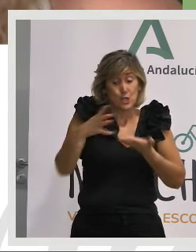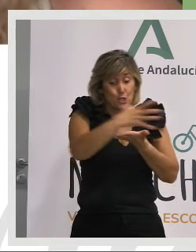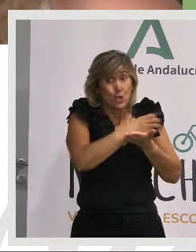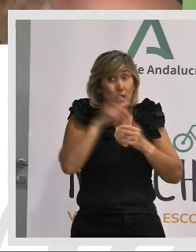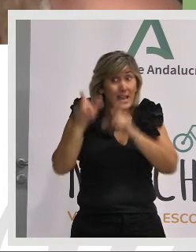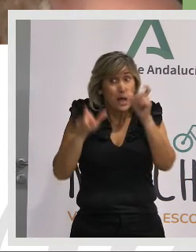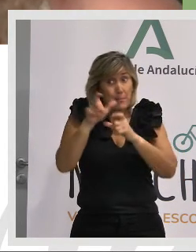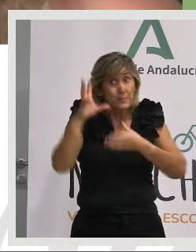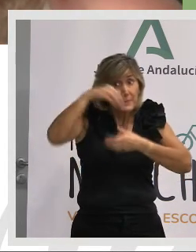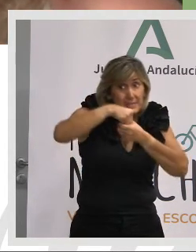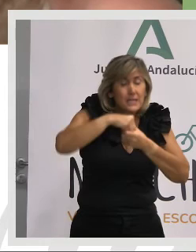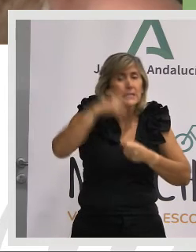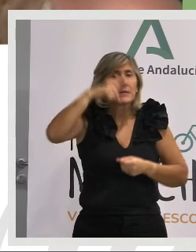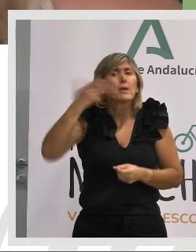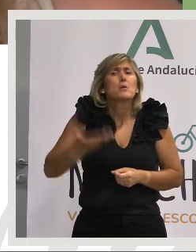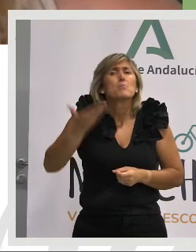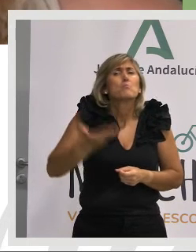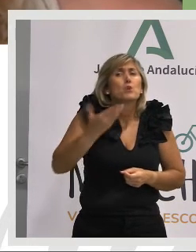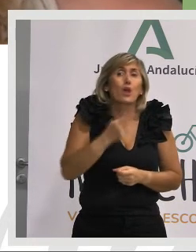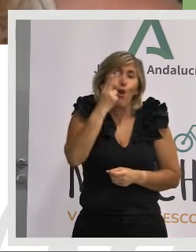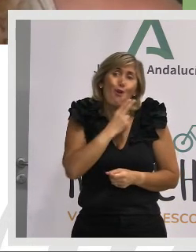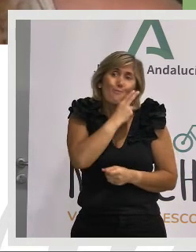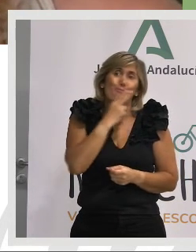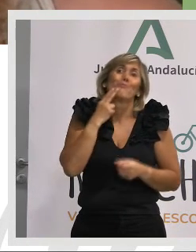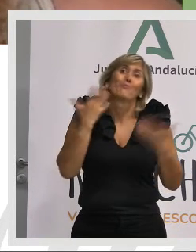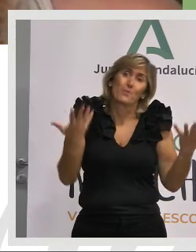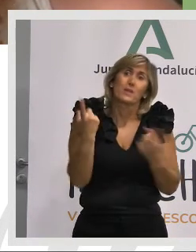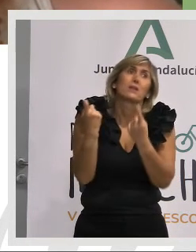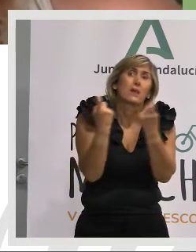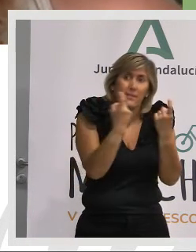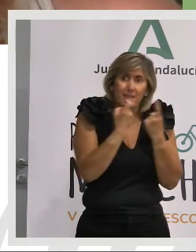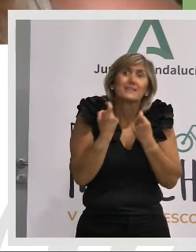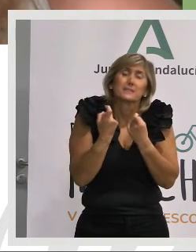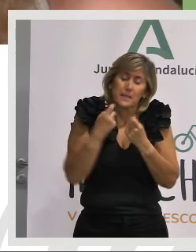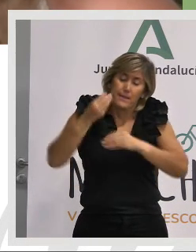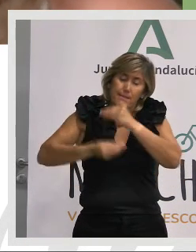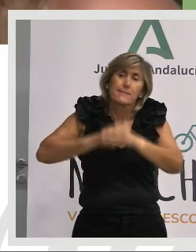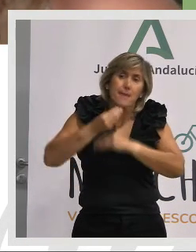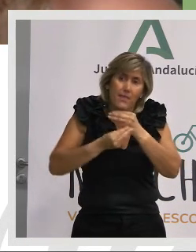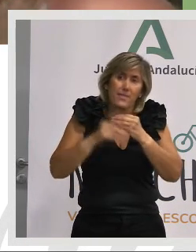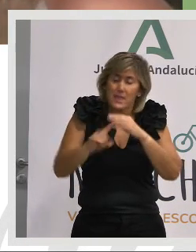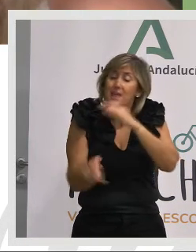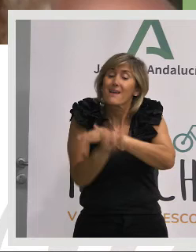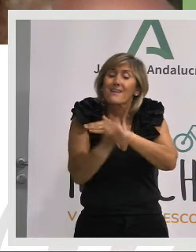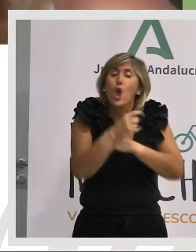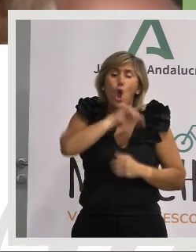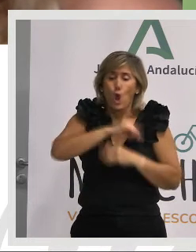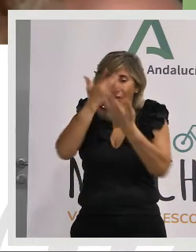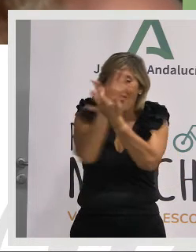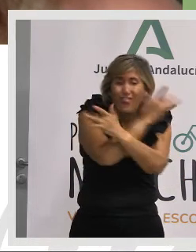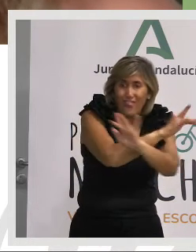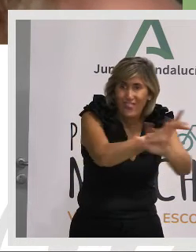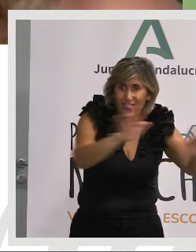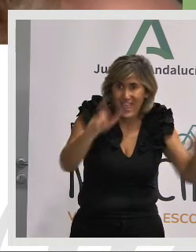aquí pues sabemos la importancia de este compromiso y la necesidad de difundirlo y de crear conciencia.